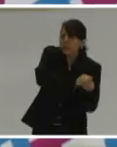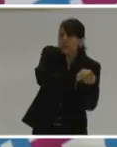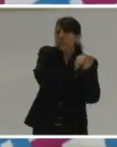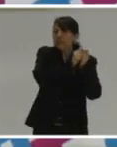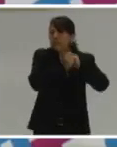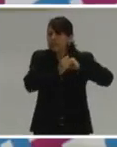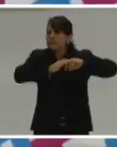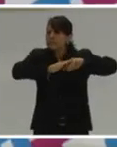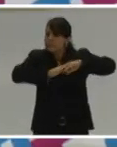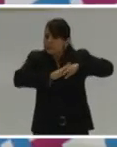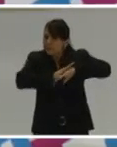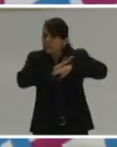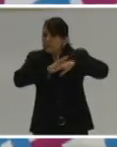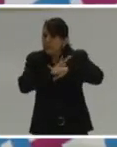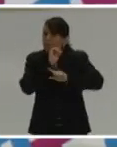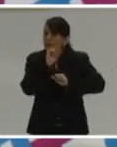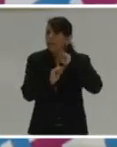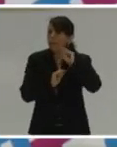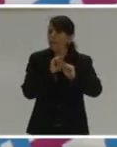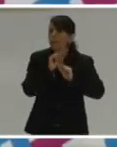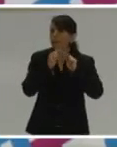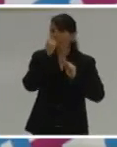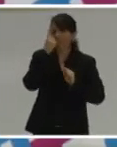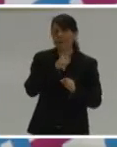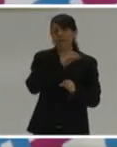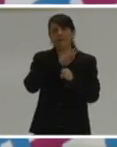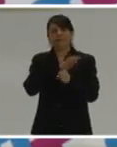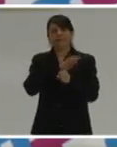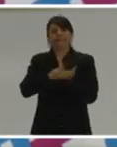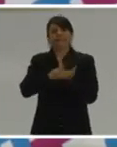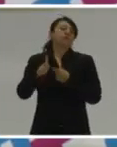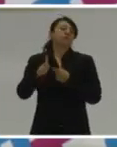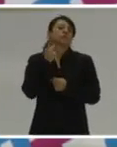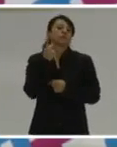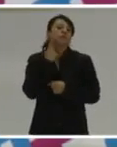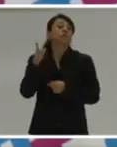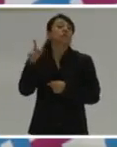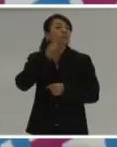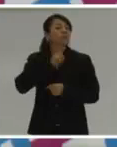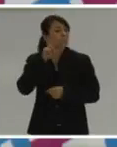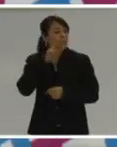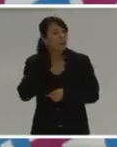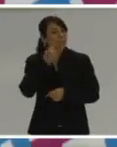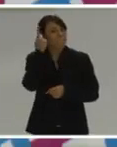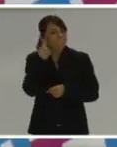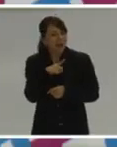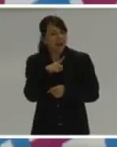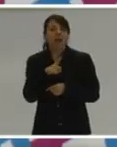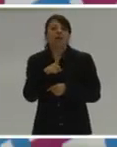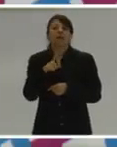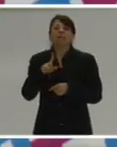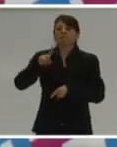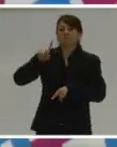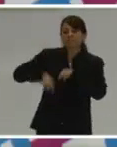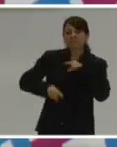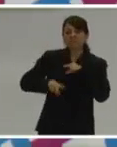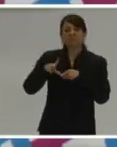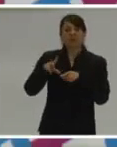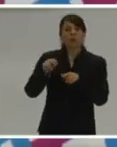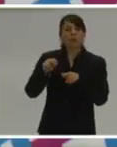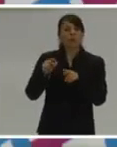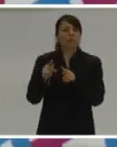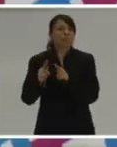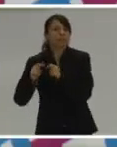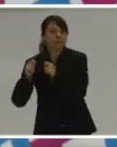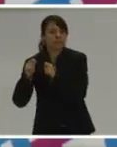avance de la tutela de los derechos políticos de las mujeres para evitar la vulneración de los derechos de estas y también los